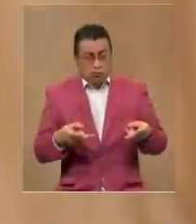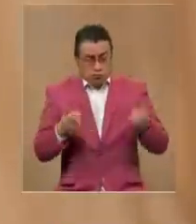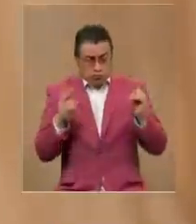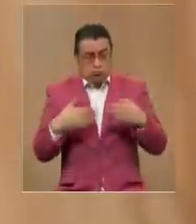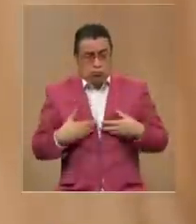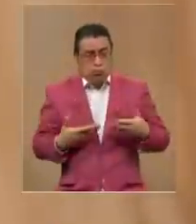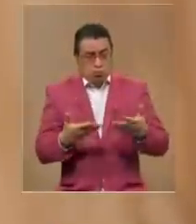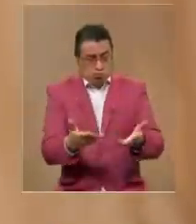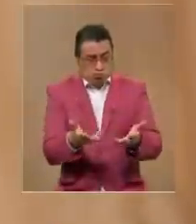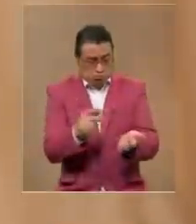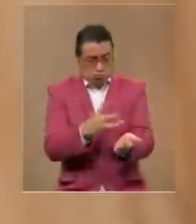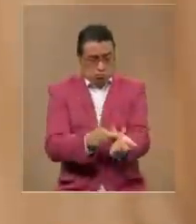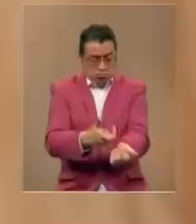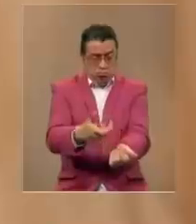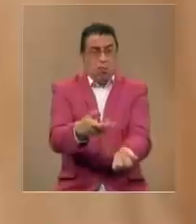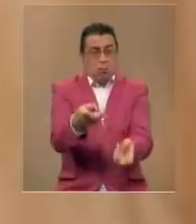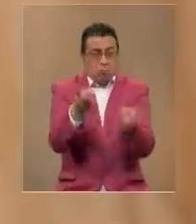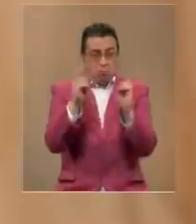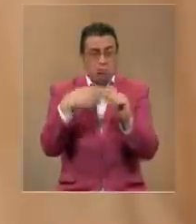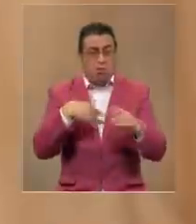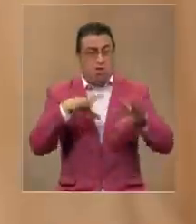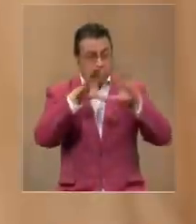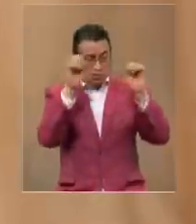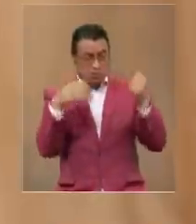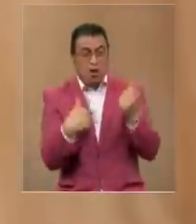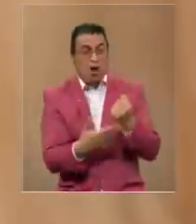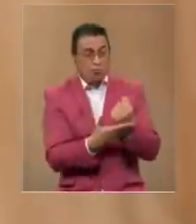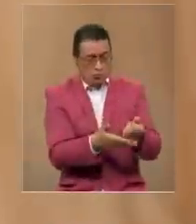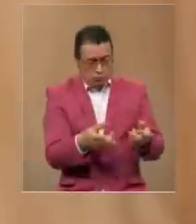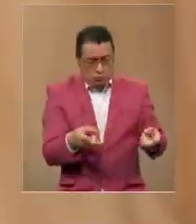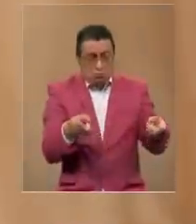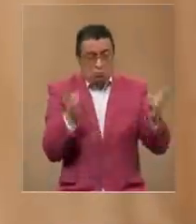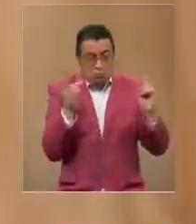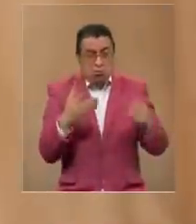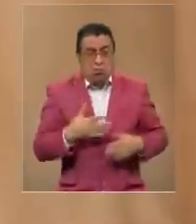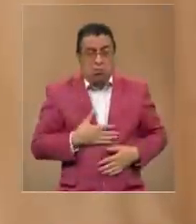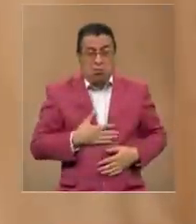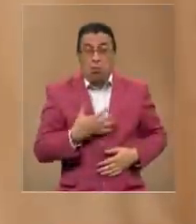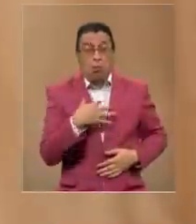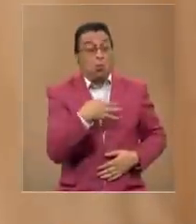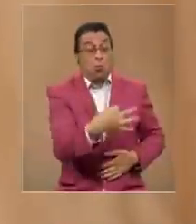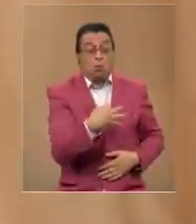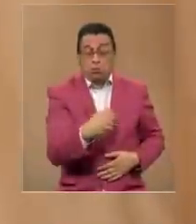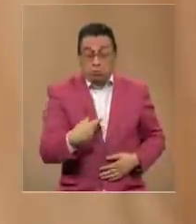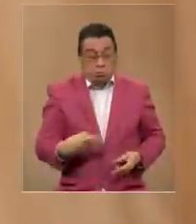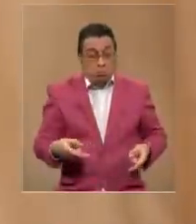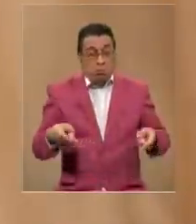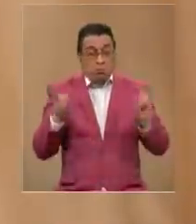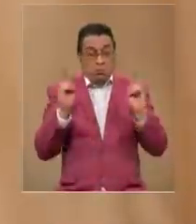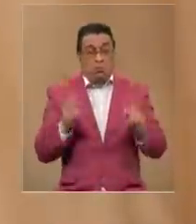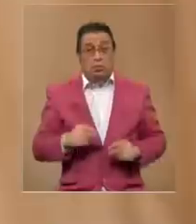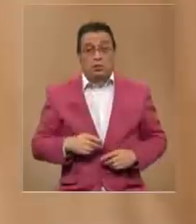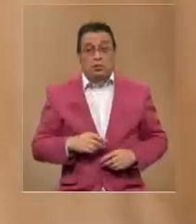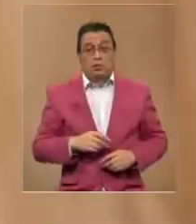dispuesto a colaborar con la fiscalía y estoy dispuesto a colaborar cuando se me requiera.